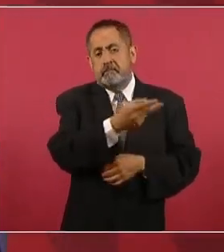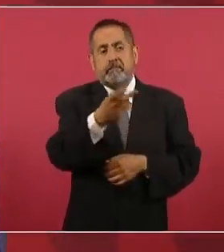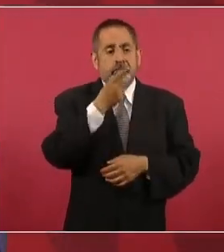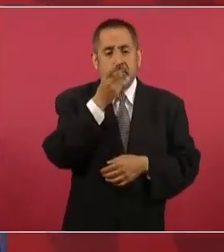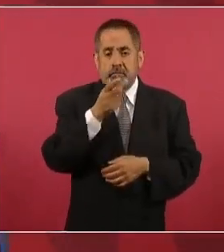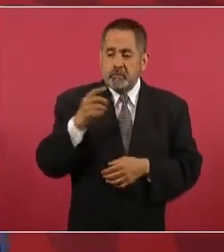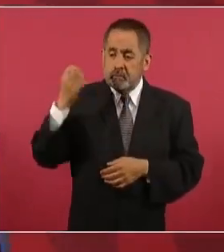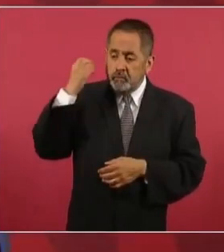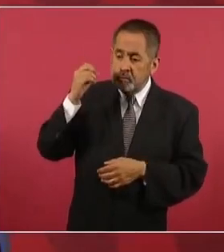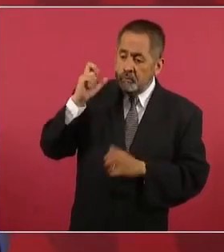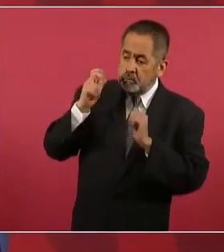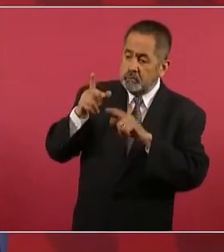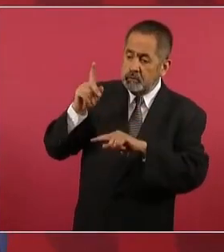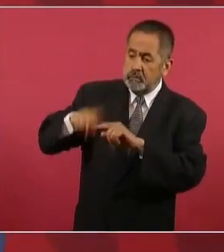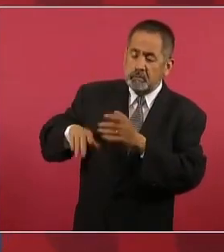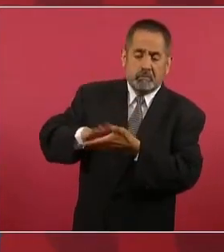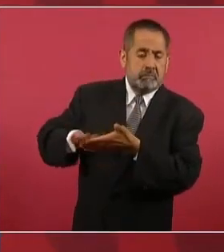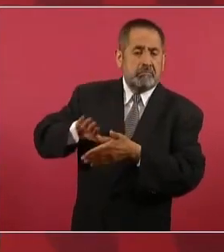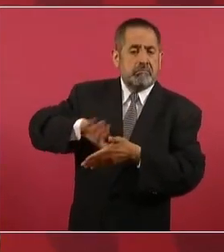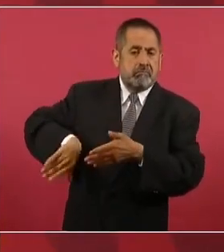Oaxaca y Chiapas y